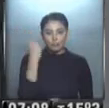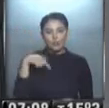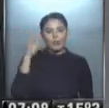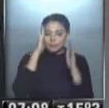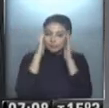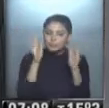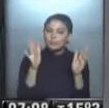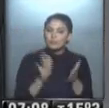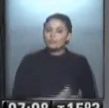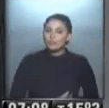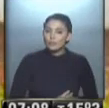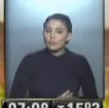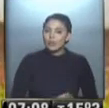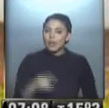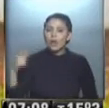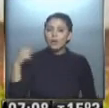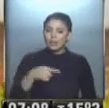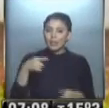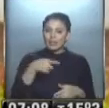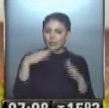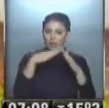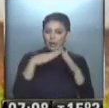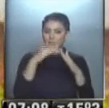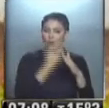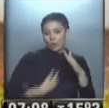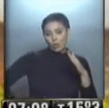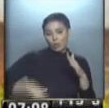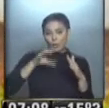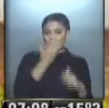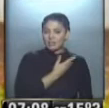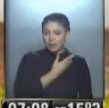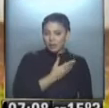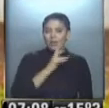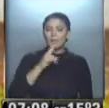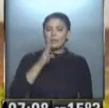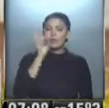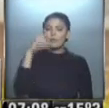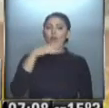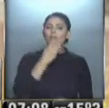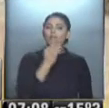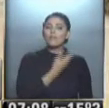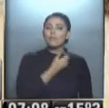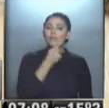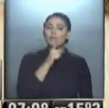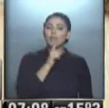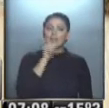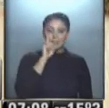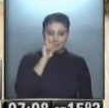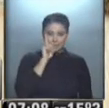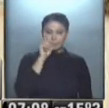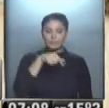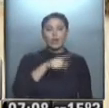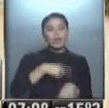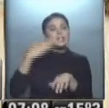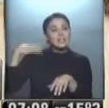nos ocupamos ahora del ataque a la casa del gobernador de la provincia de santa fe antonio bonfatti en las últimas horas fueron